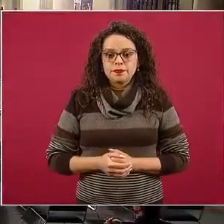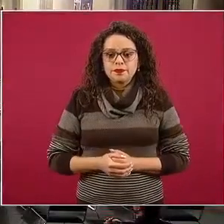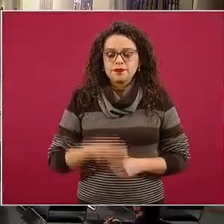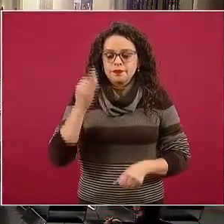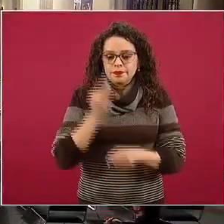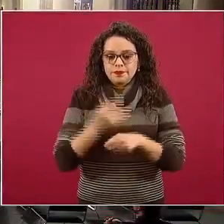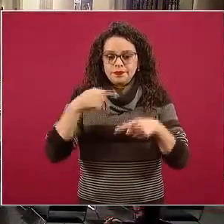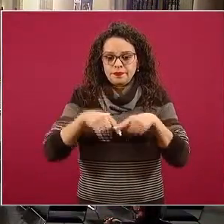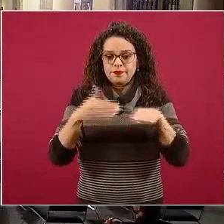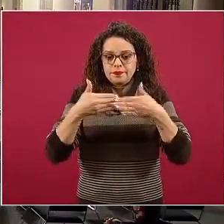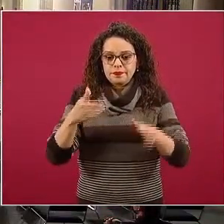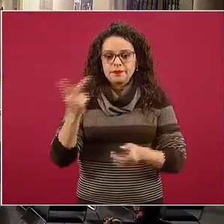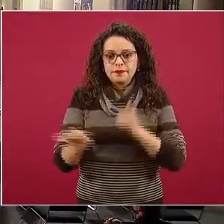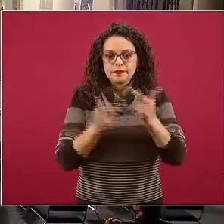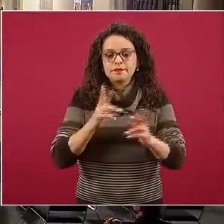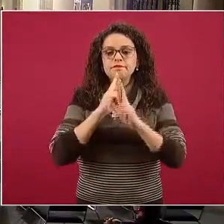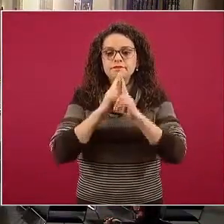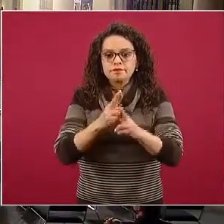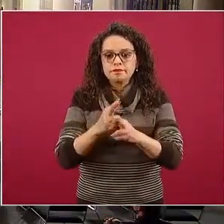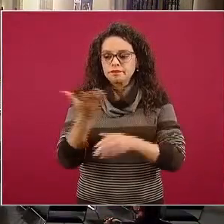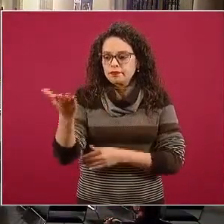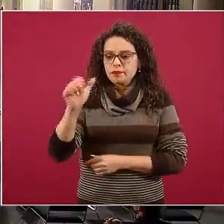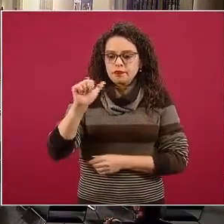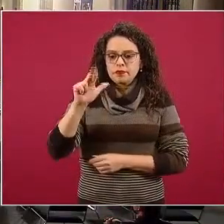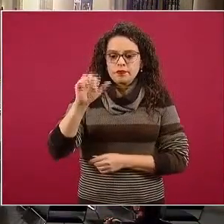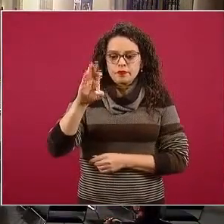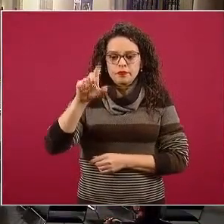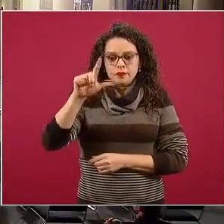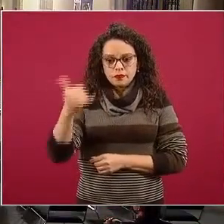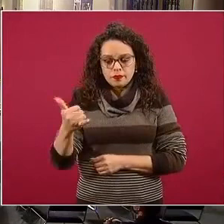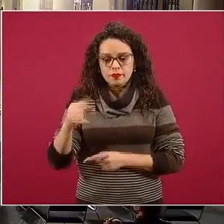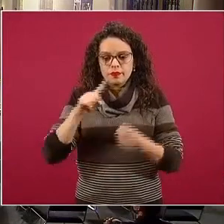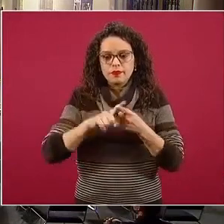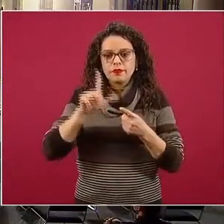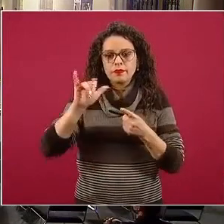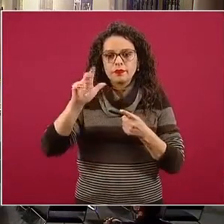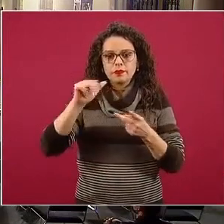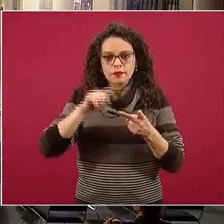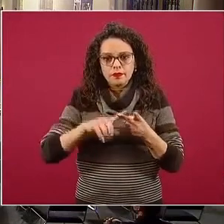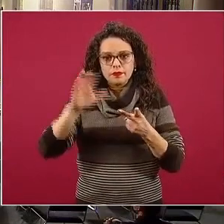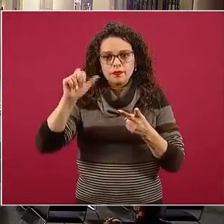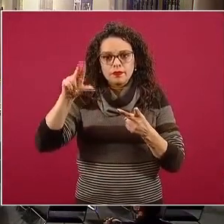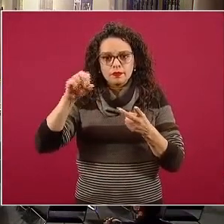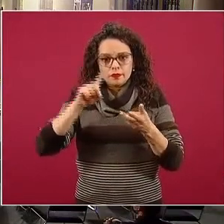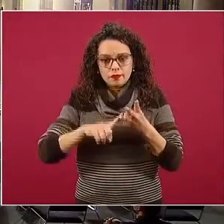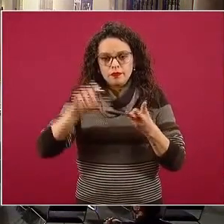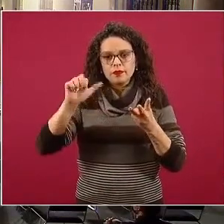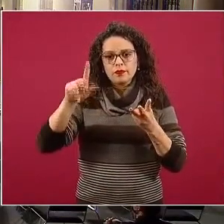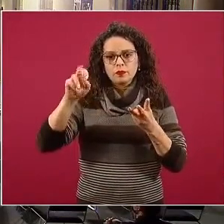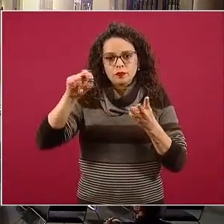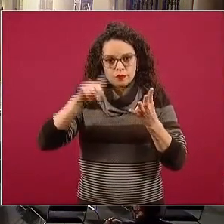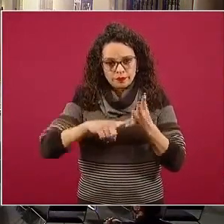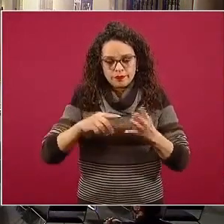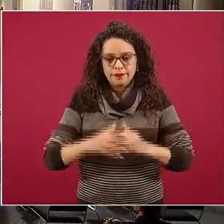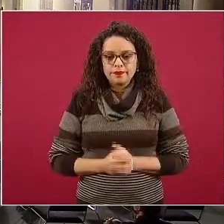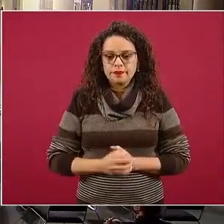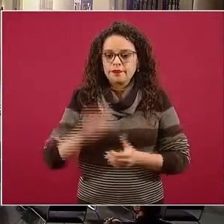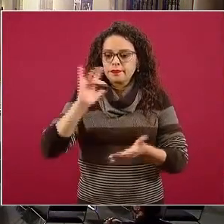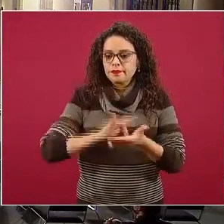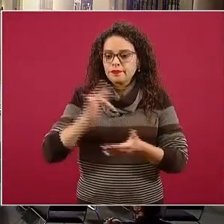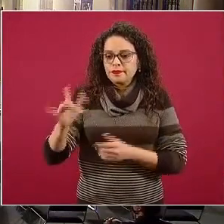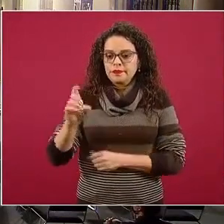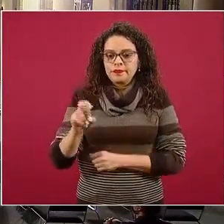preguntas y respuestas. Araceli Aranday, Liliana Noble, Carlos Abaroa, Arturo Contreras. Gracias, doctor. Buenas